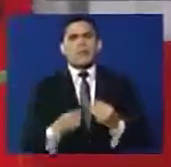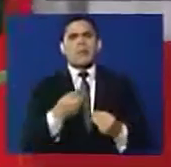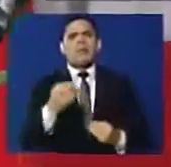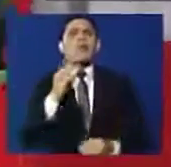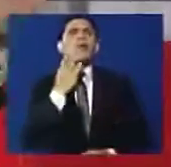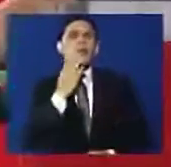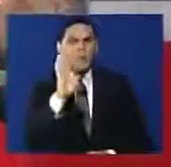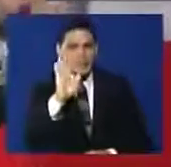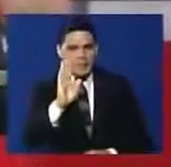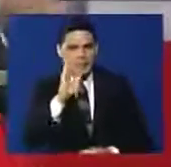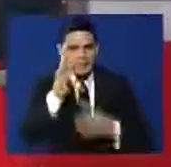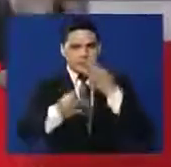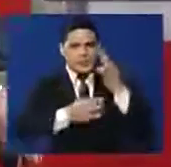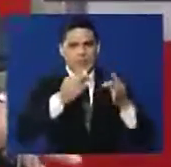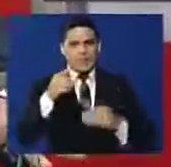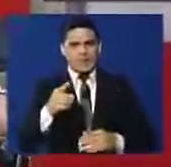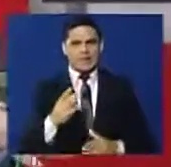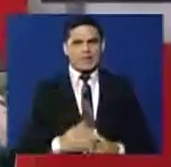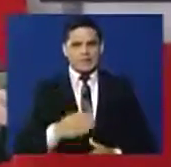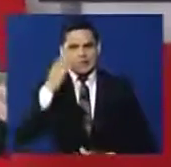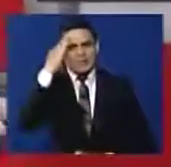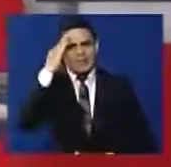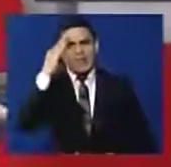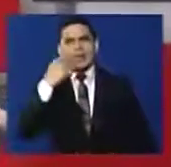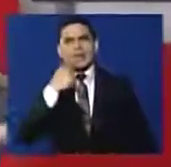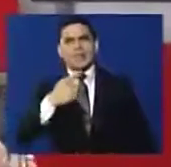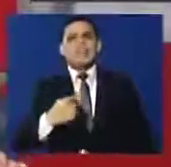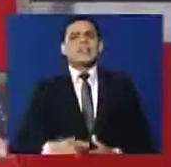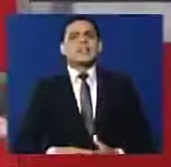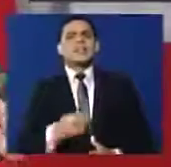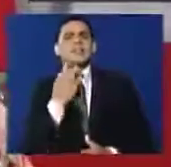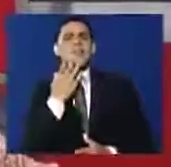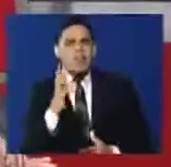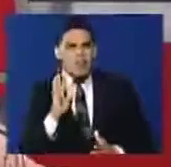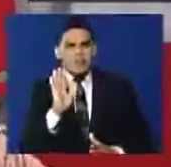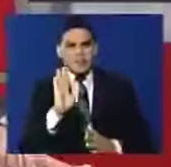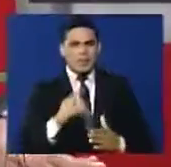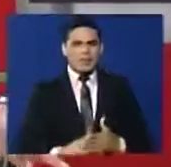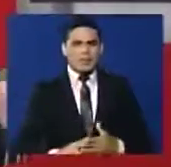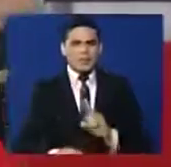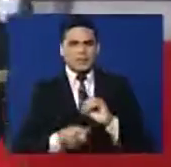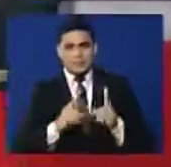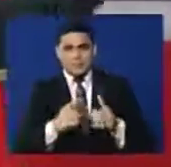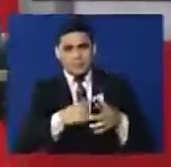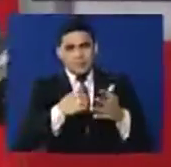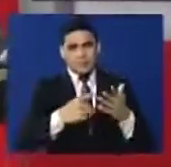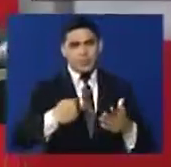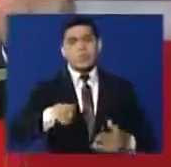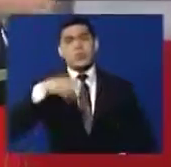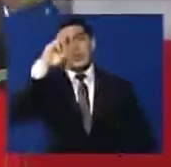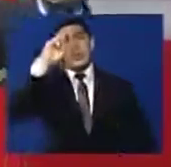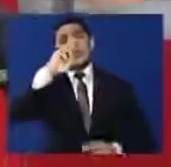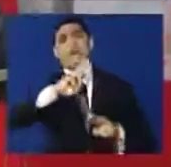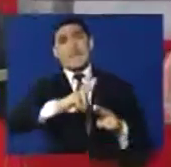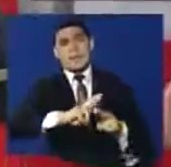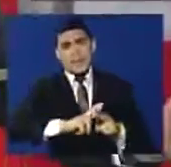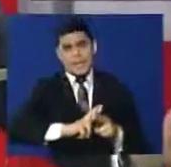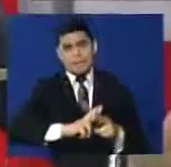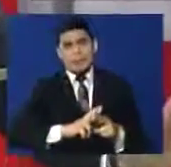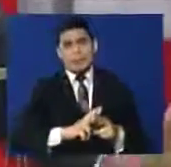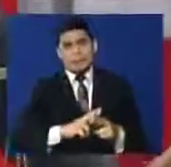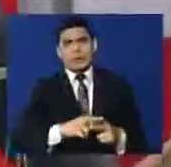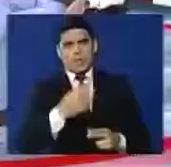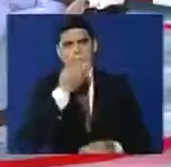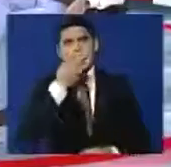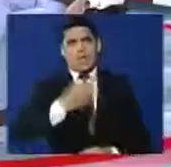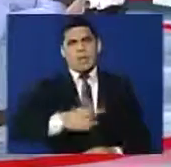o ven acá. Tú sabes que tú eres hombre de teatro. También hay una serie de piezas que yo respeto con mucho, de verdad,